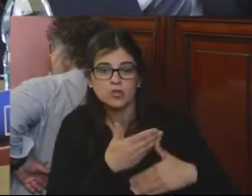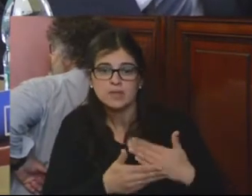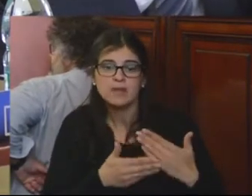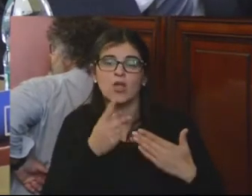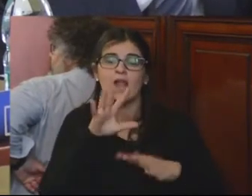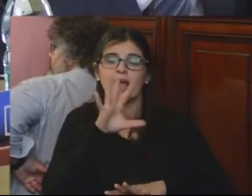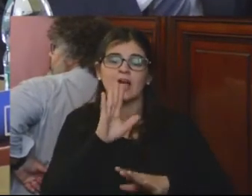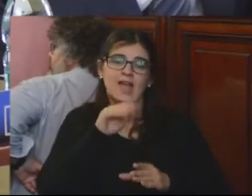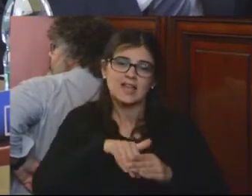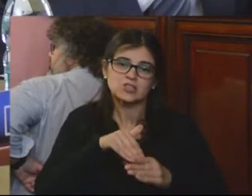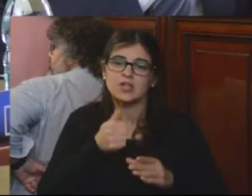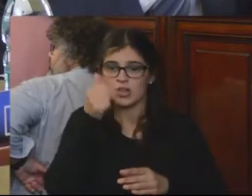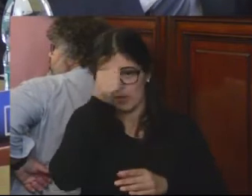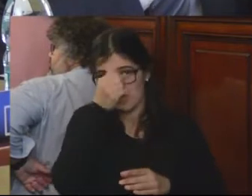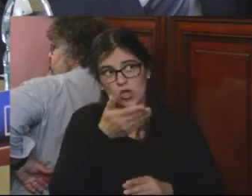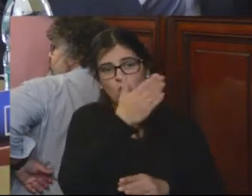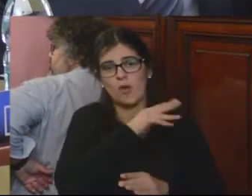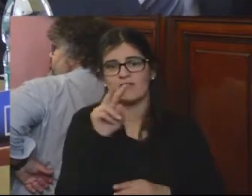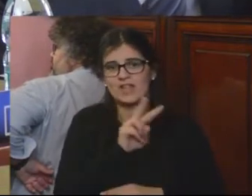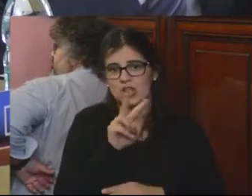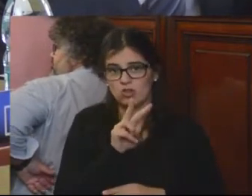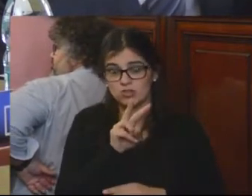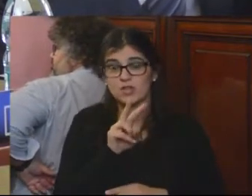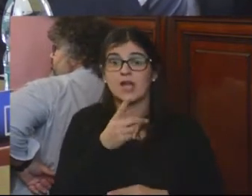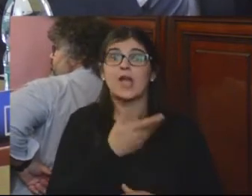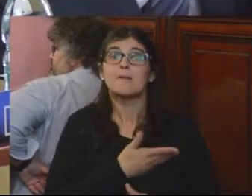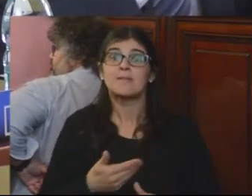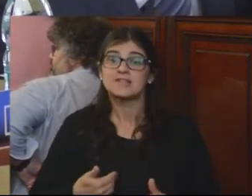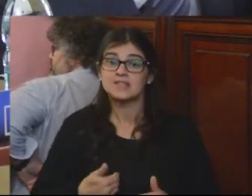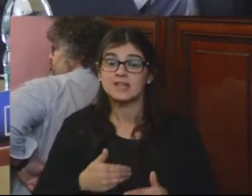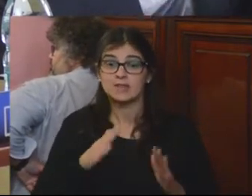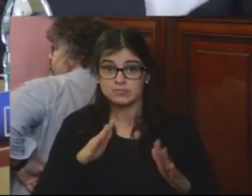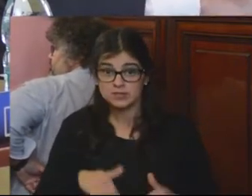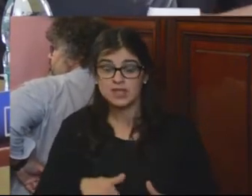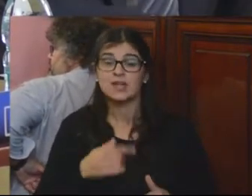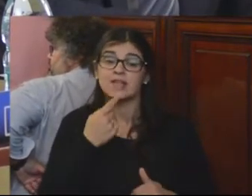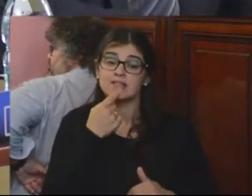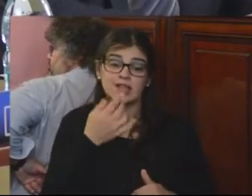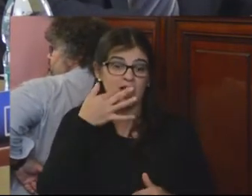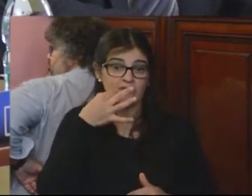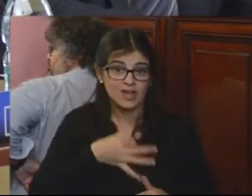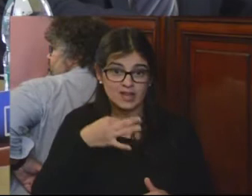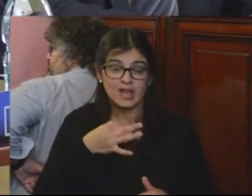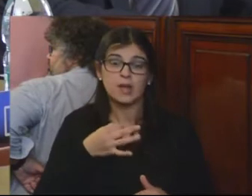las elecciones del pasado domingo 22 el presidente de la nación ha puesto como faro la verdad en virtud de que es un valor supremo